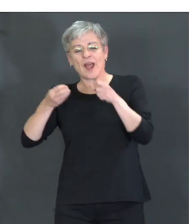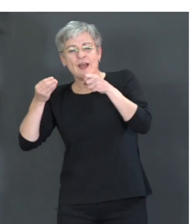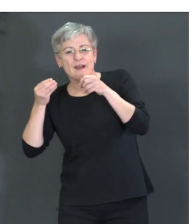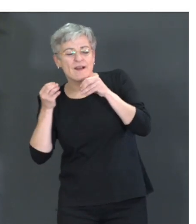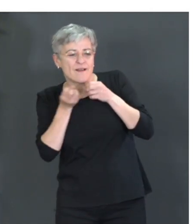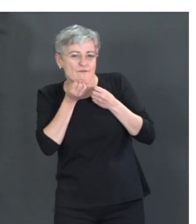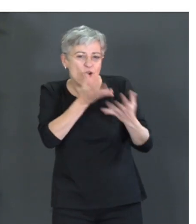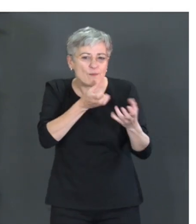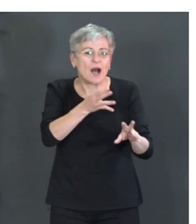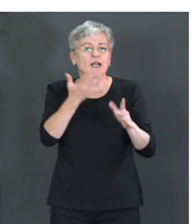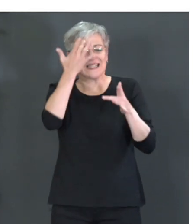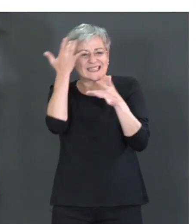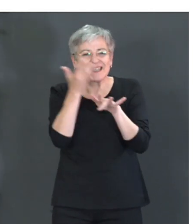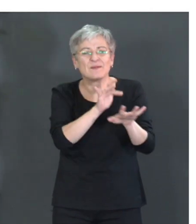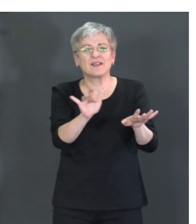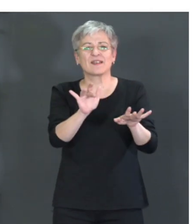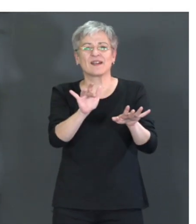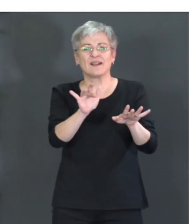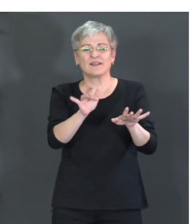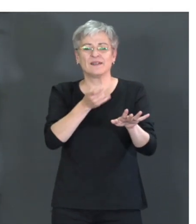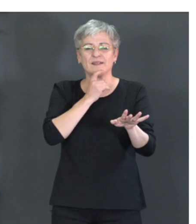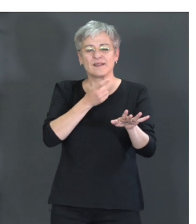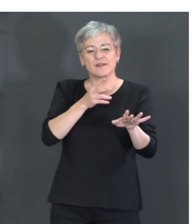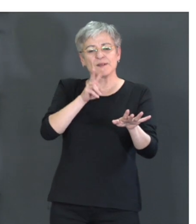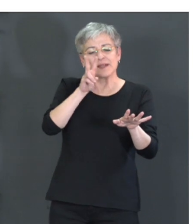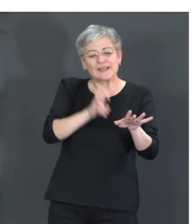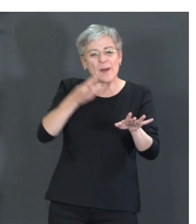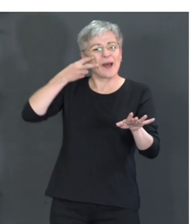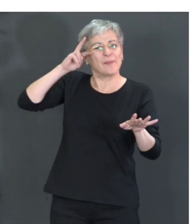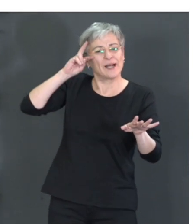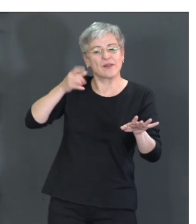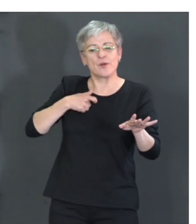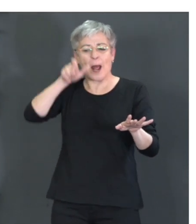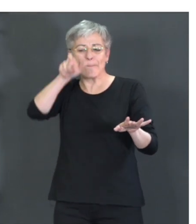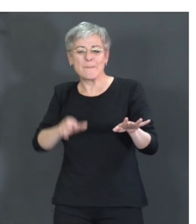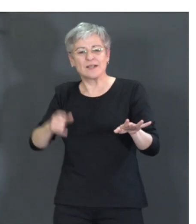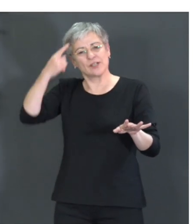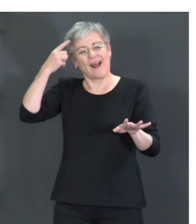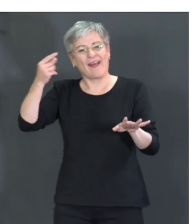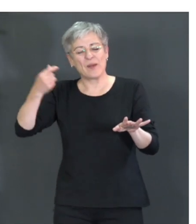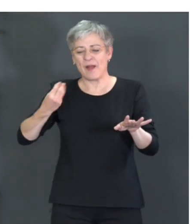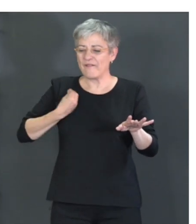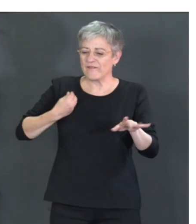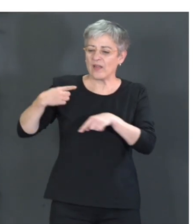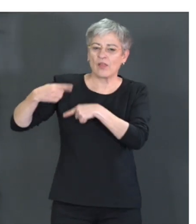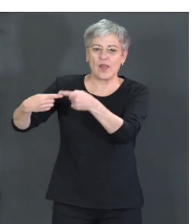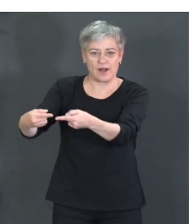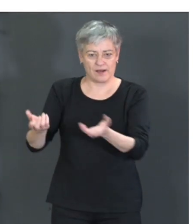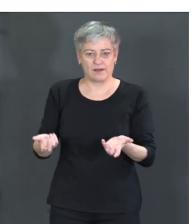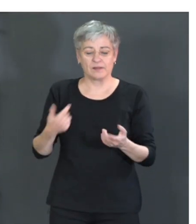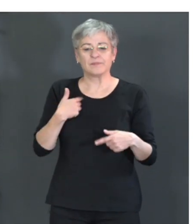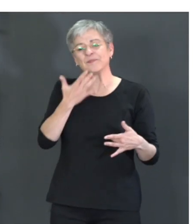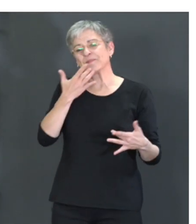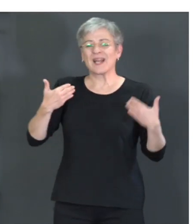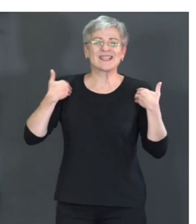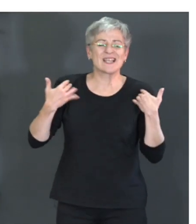informarles o sensibilizarles sobre la experiencia de una persona con Alzheimer en su día a día, ¿no? Caracterizar un poco o simular